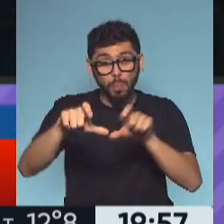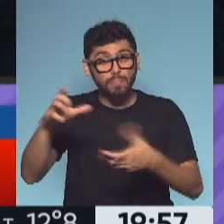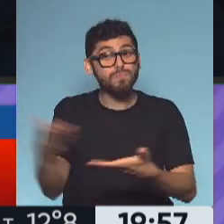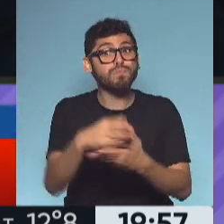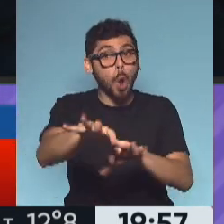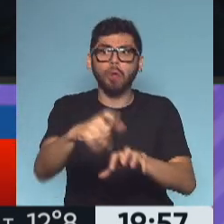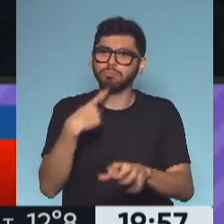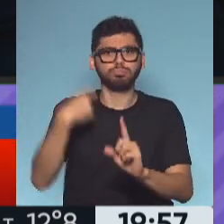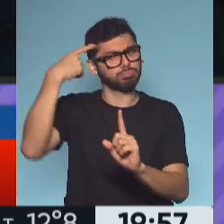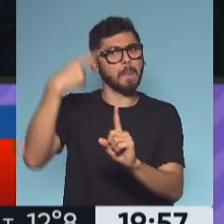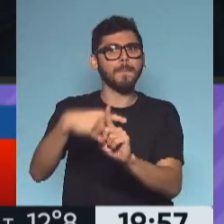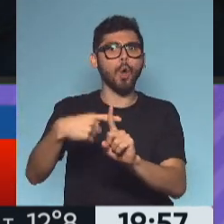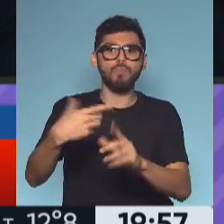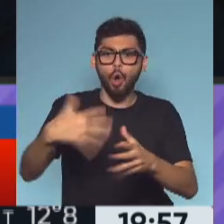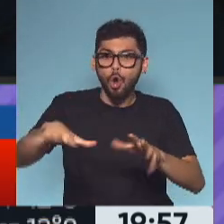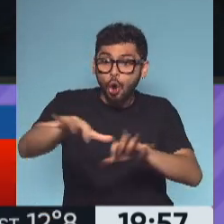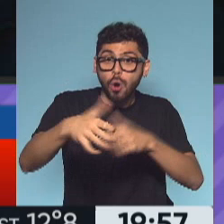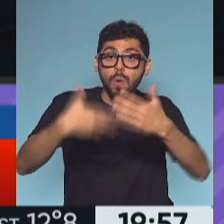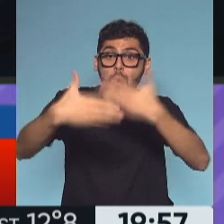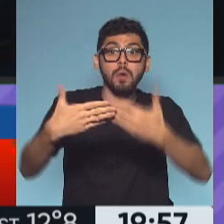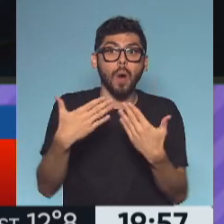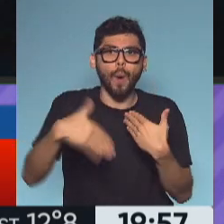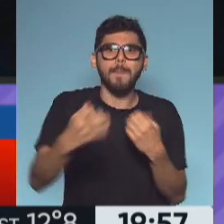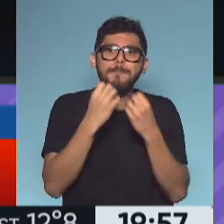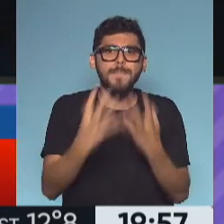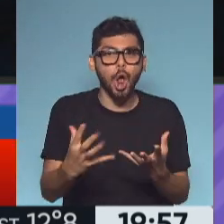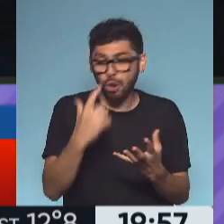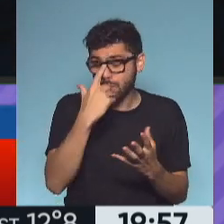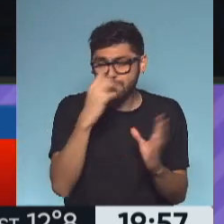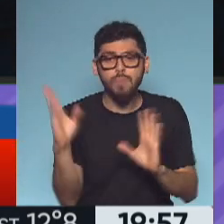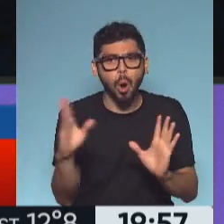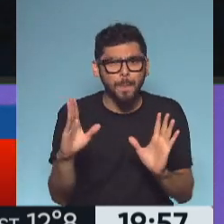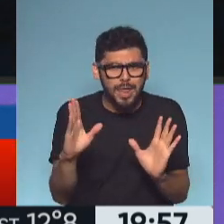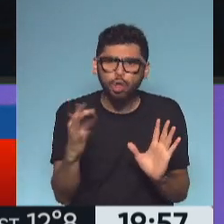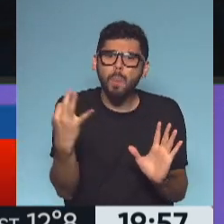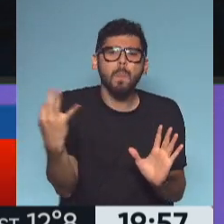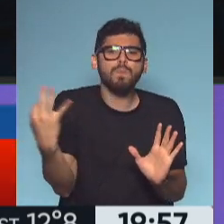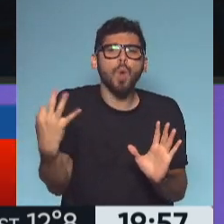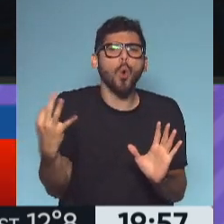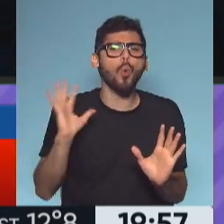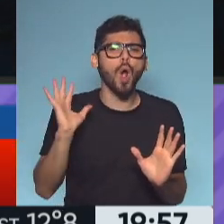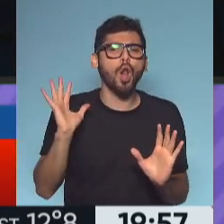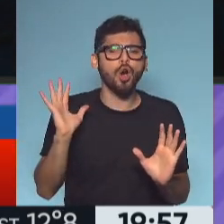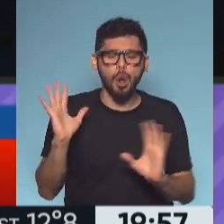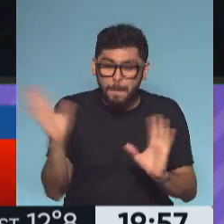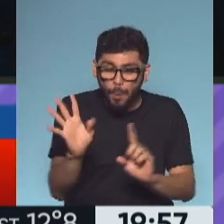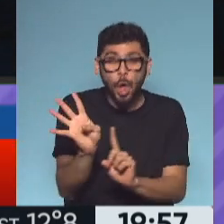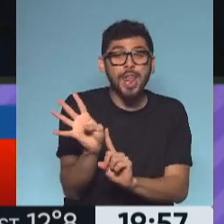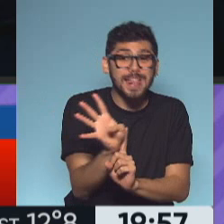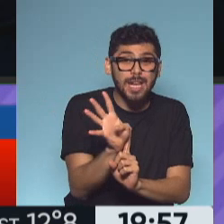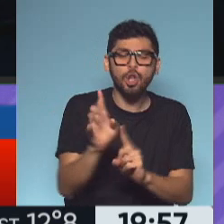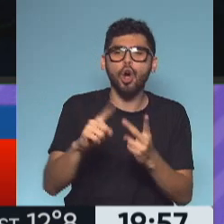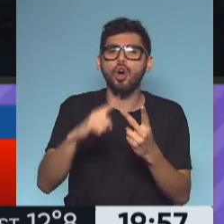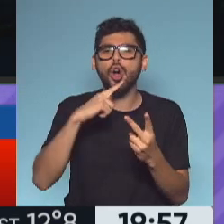su optimismo acerca del futuro del sector agropecuario. Estamos en un momento excepcional. Estamos en un momento en donde el trigo y la soja y el